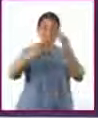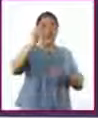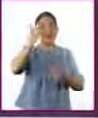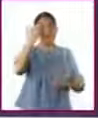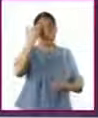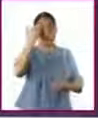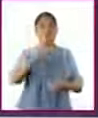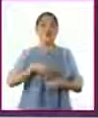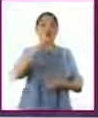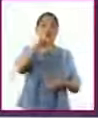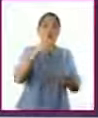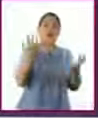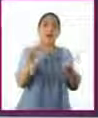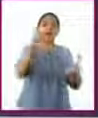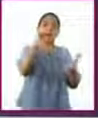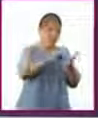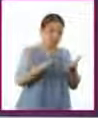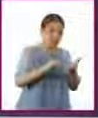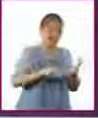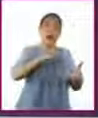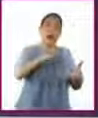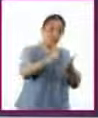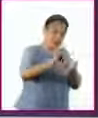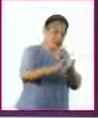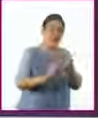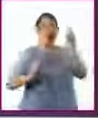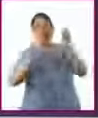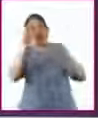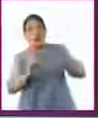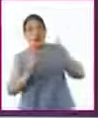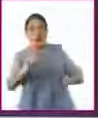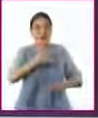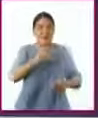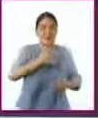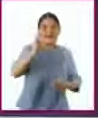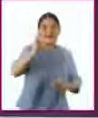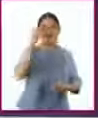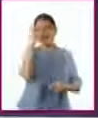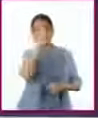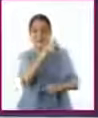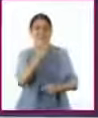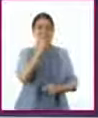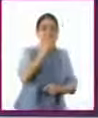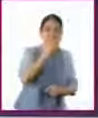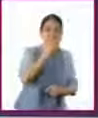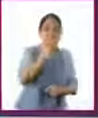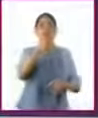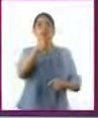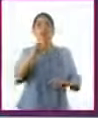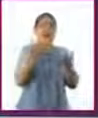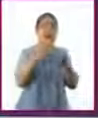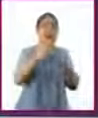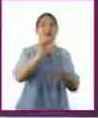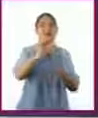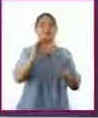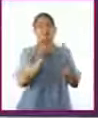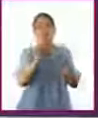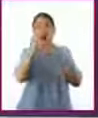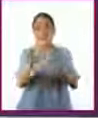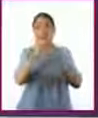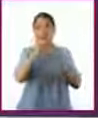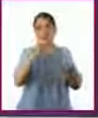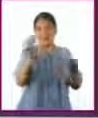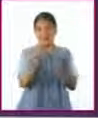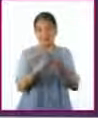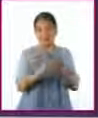llevar un registro de las dudas, inquietudes o dificultades que surjan al resolver los planteamientos de